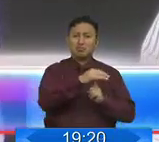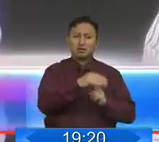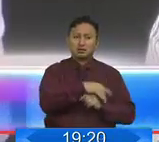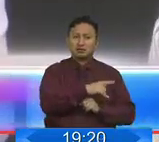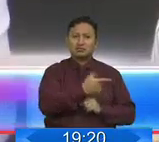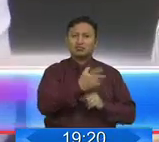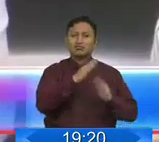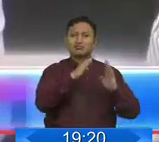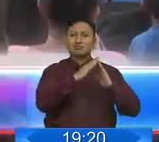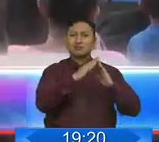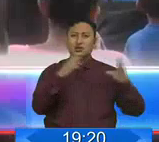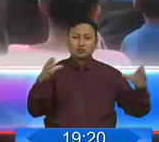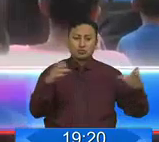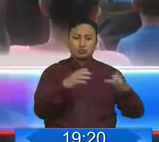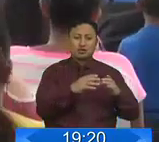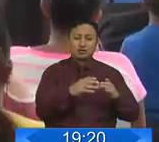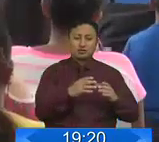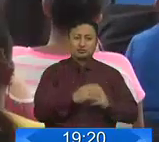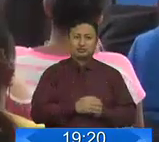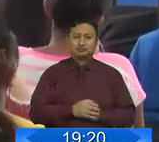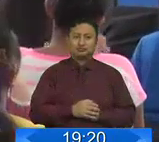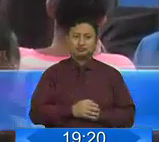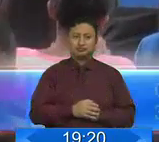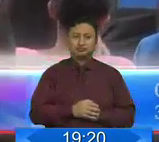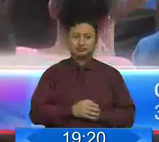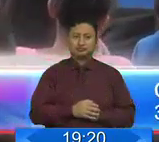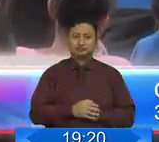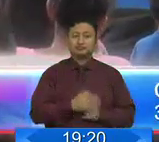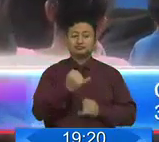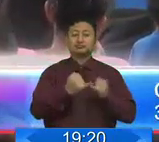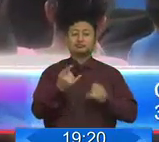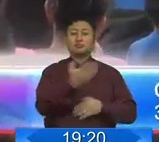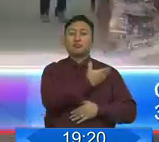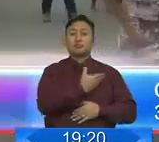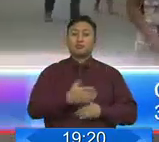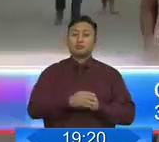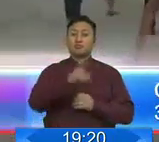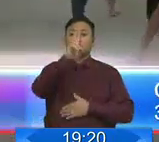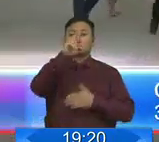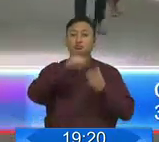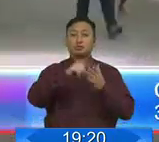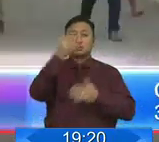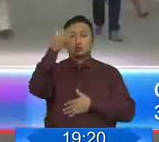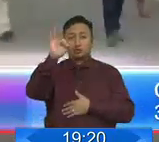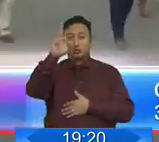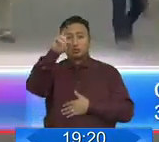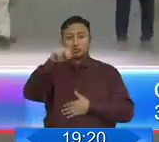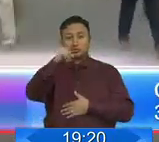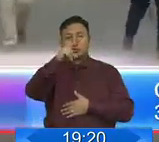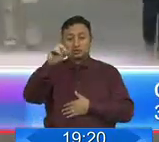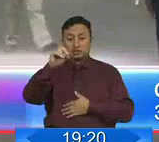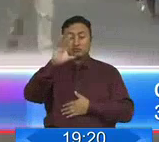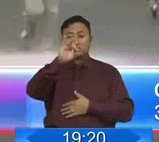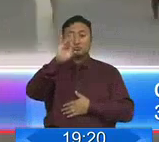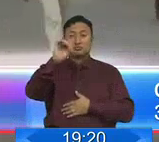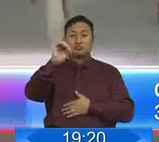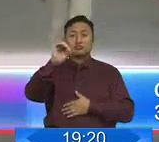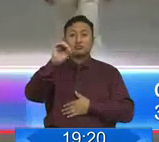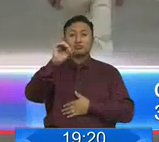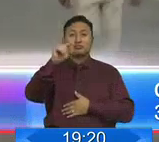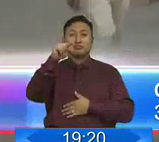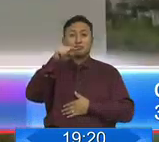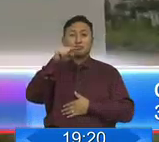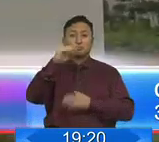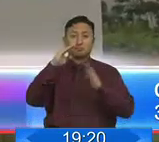casa comunal? Finalmente, el presidente de la República confirmó que entre 2019 y 2020 se entregarán 80.000 casas cada año.